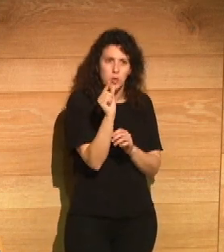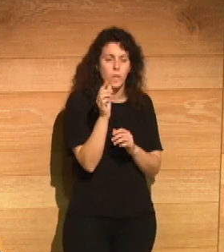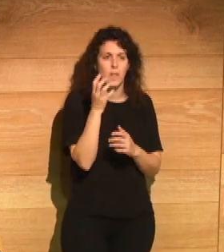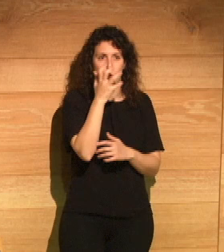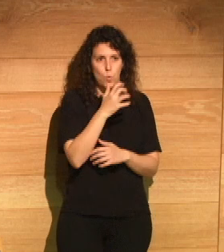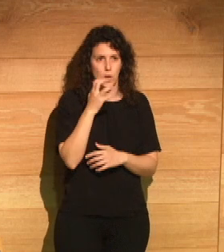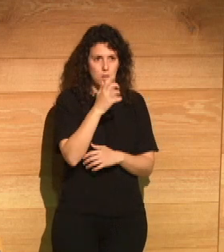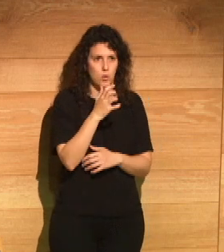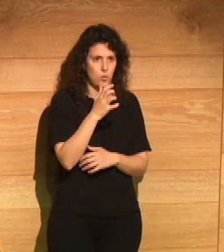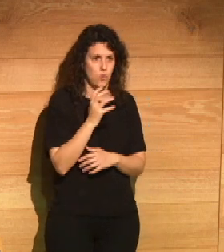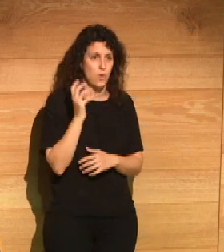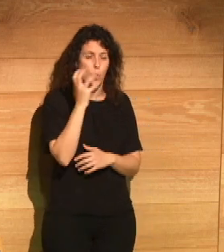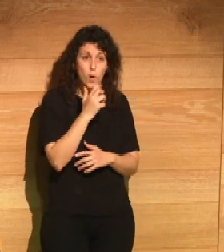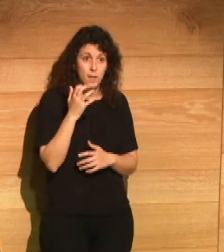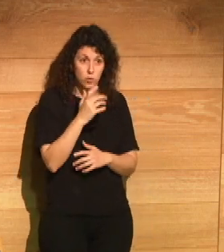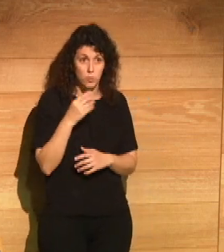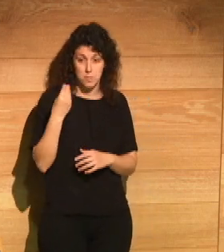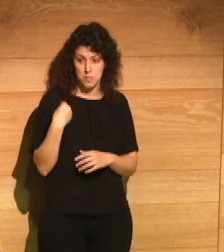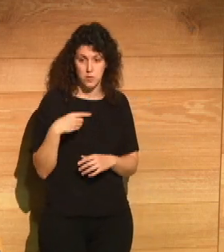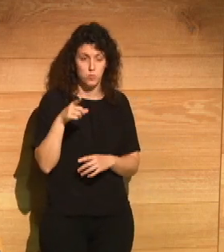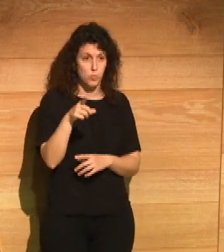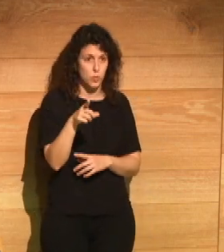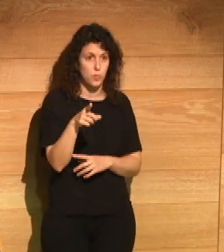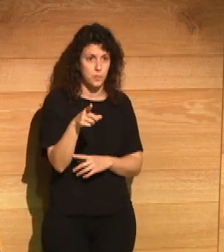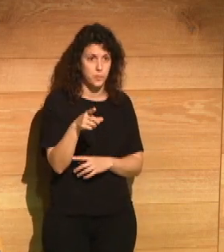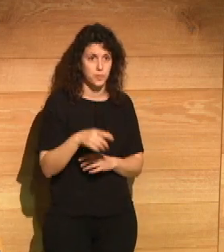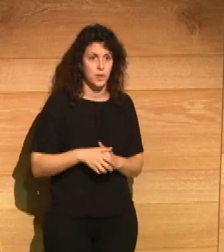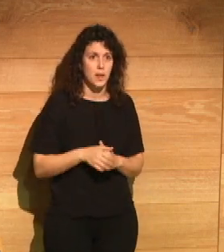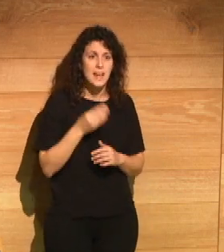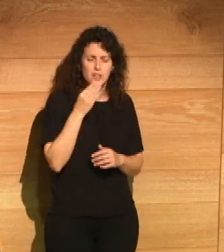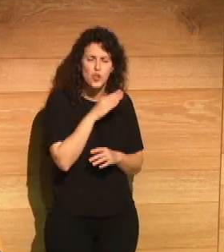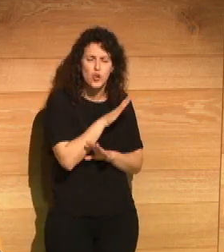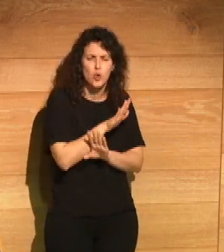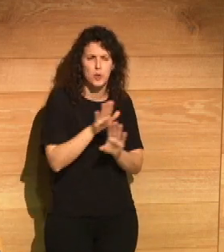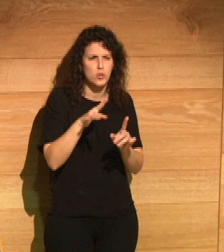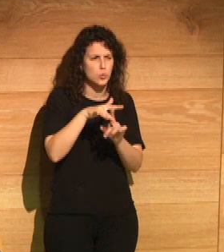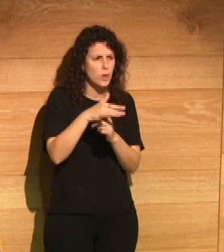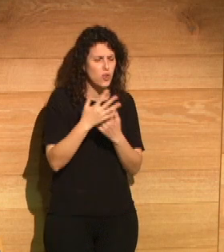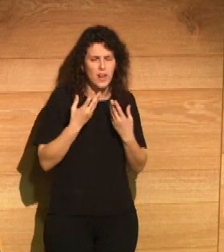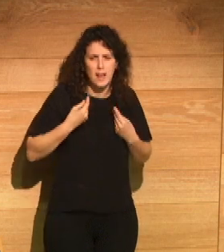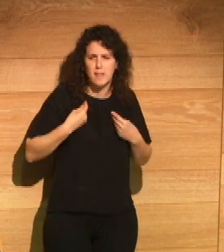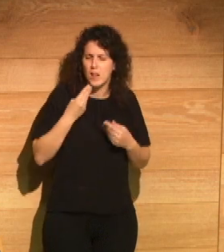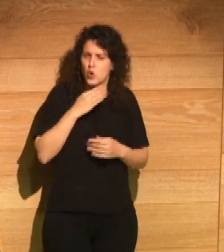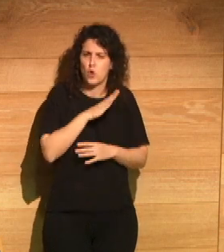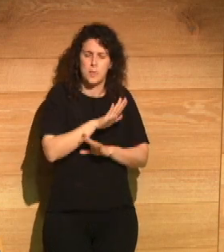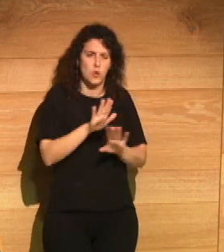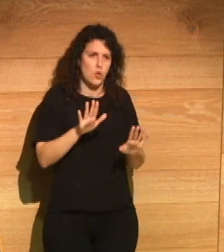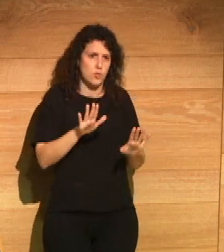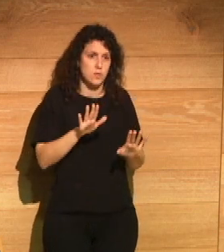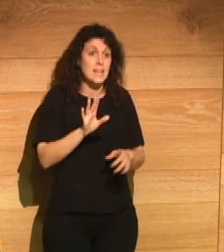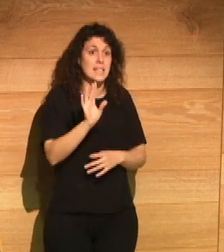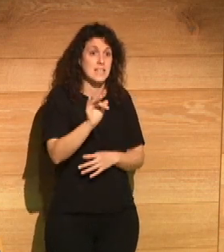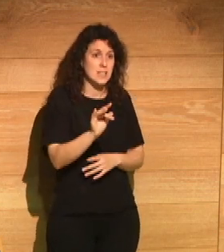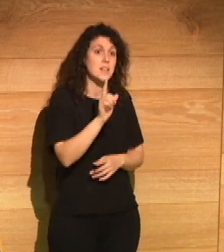Este cuento de que es lo mejor que te puede pasar en la vida. Sí, pero también es lo